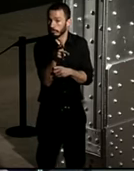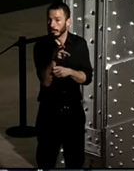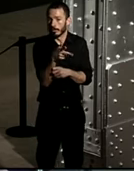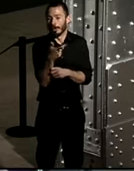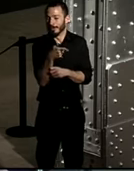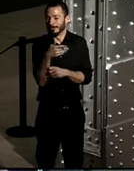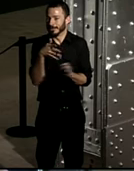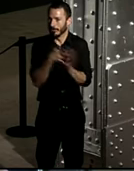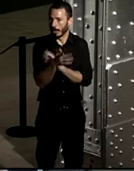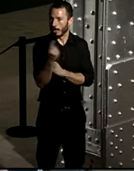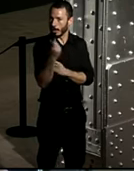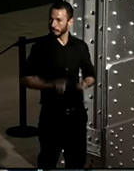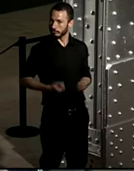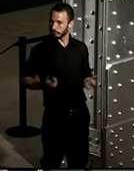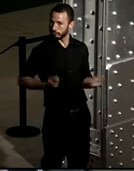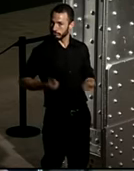billetes. Hacía aquello.